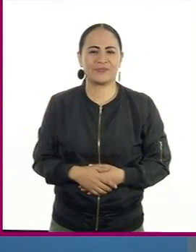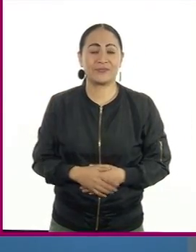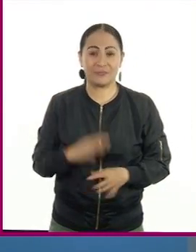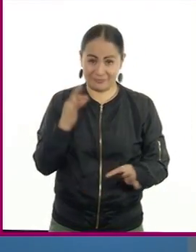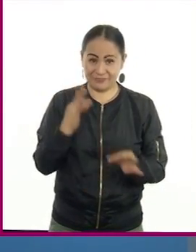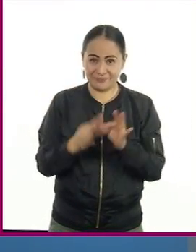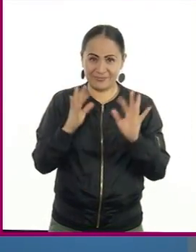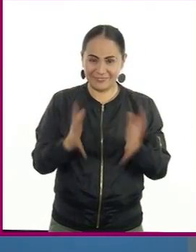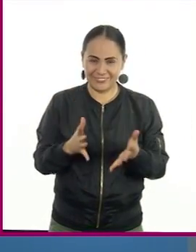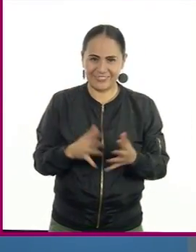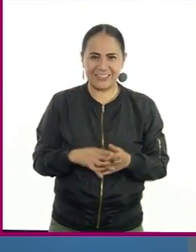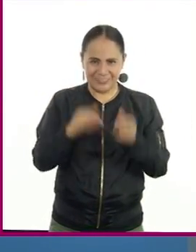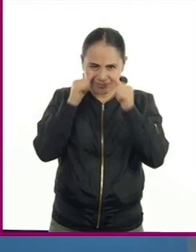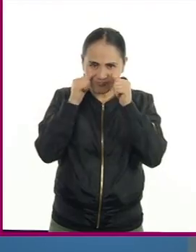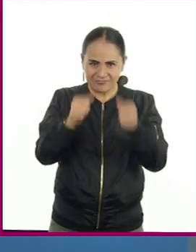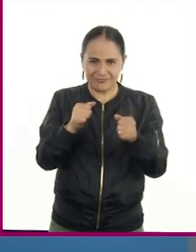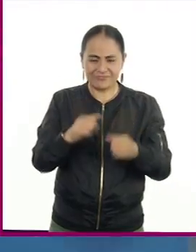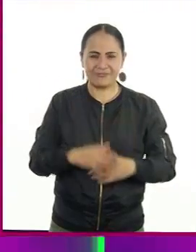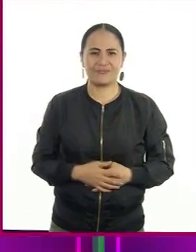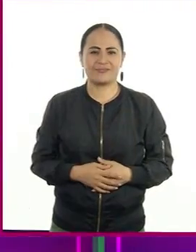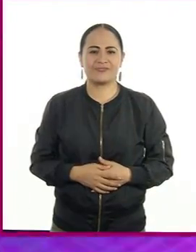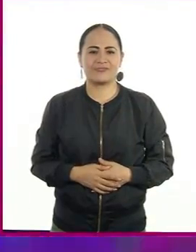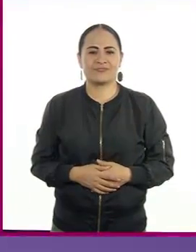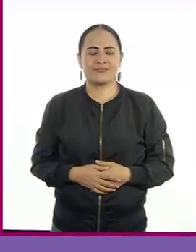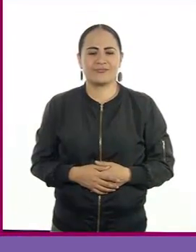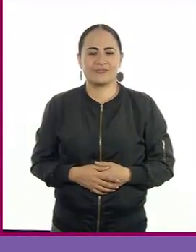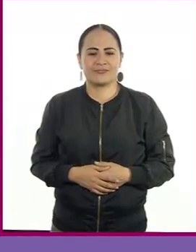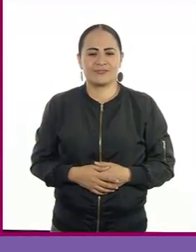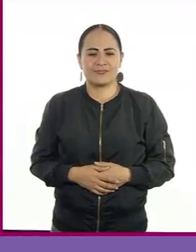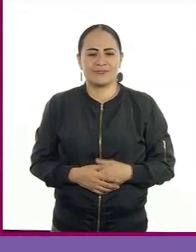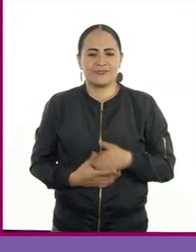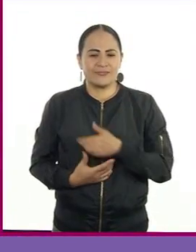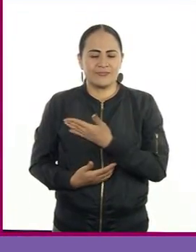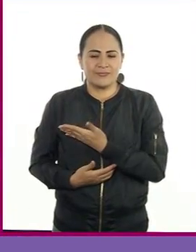¿Listas y listos? Pongamos atención.